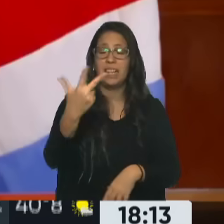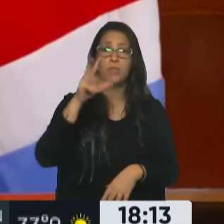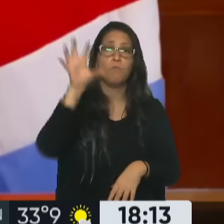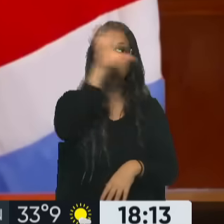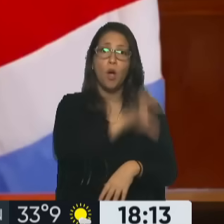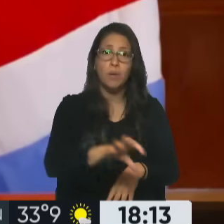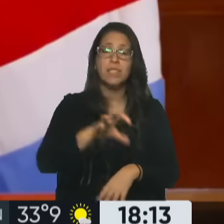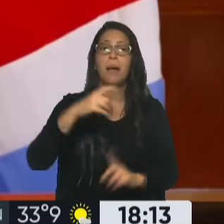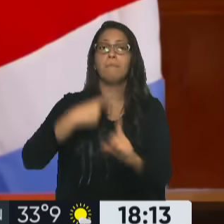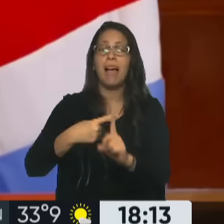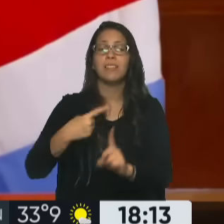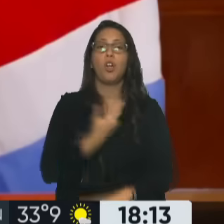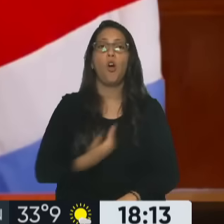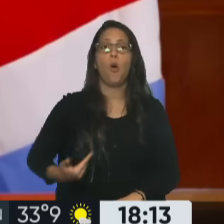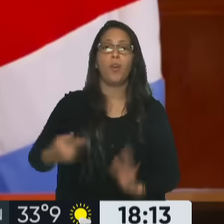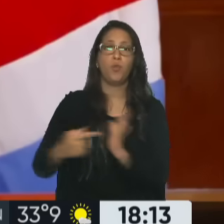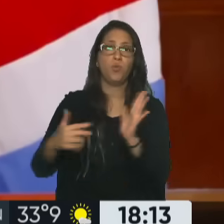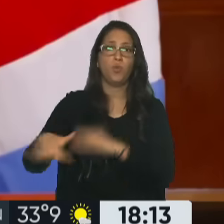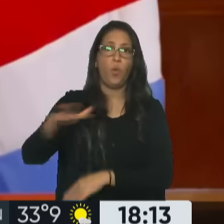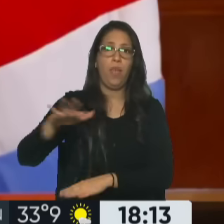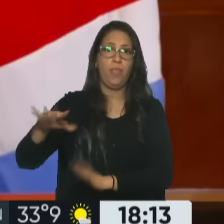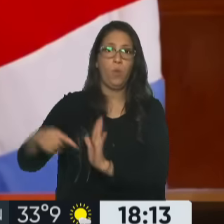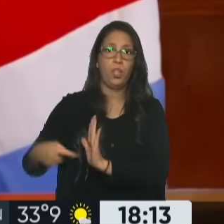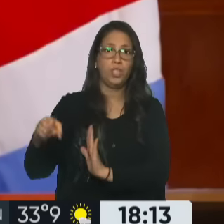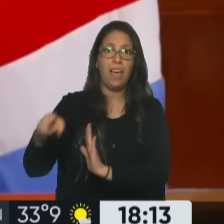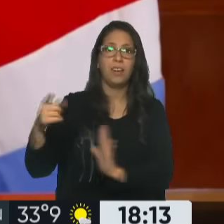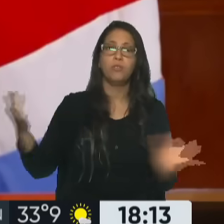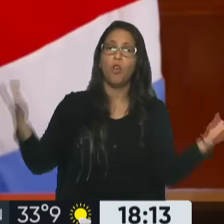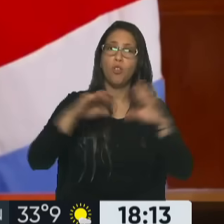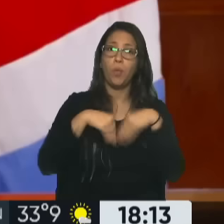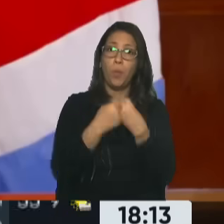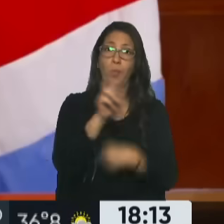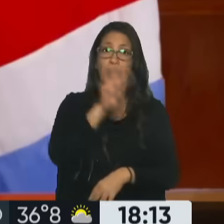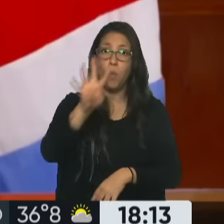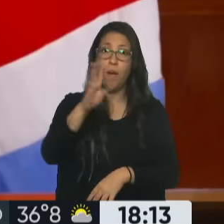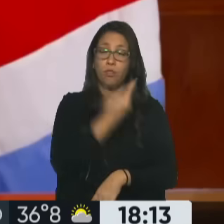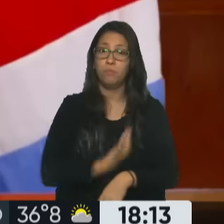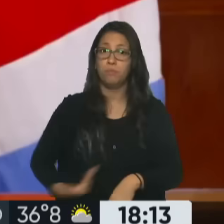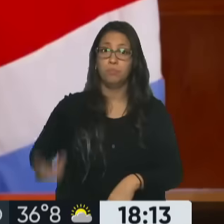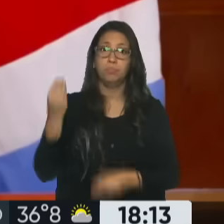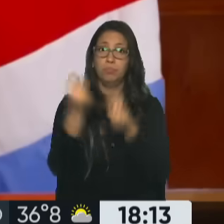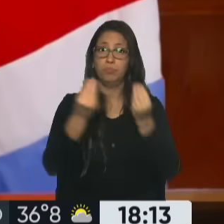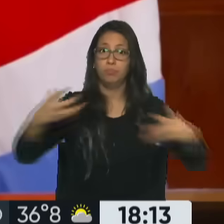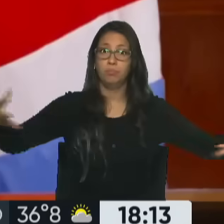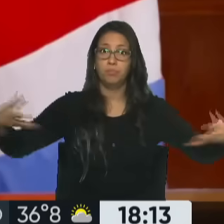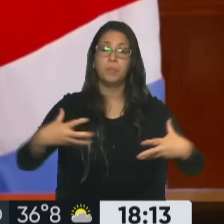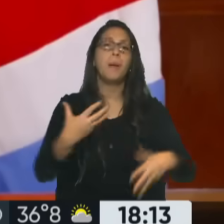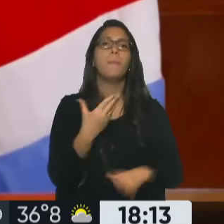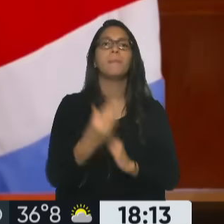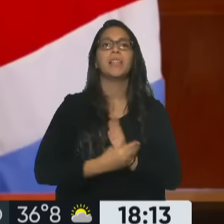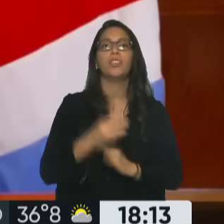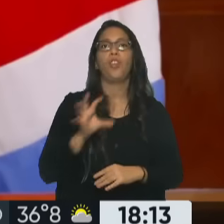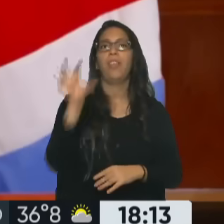más el gobierno de la ciudad de Buenos Aires Esto está en cabeza del ministro del interior Guillermo